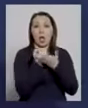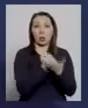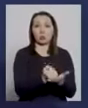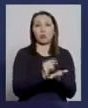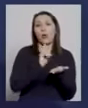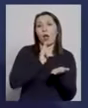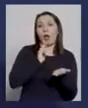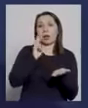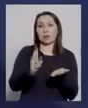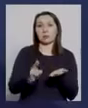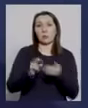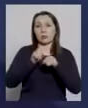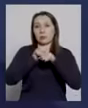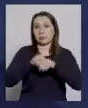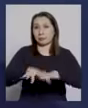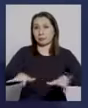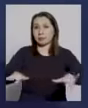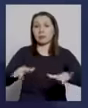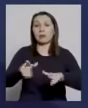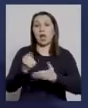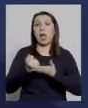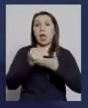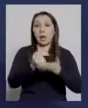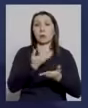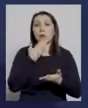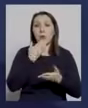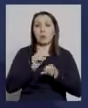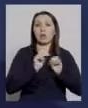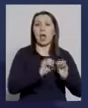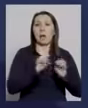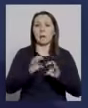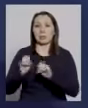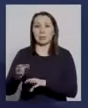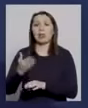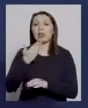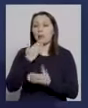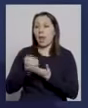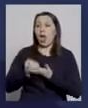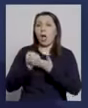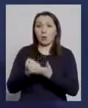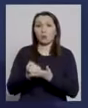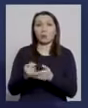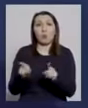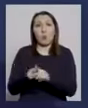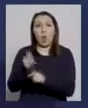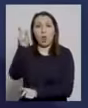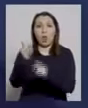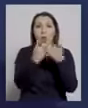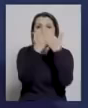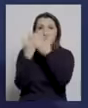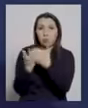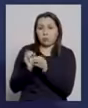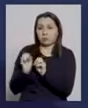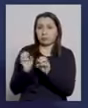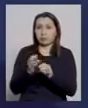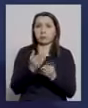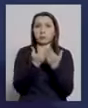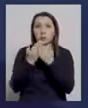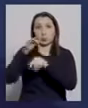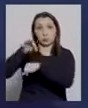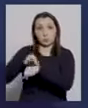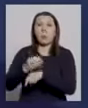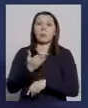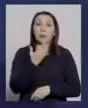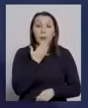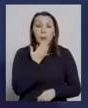la respuesta a la pandemia, para colaborar tanto en la capacitación, para colaborar con nuestros alumnos, si es posible, y